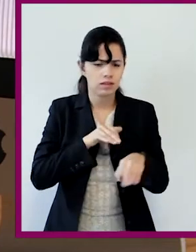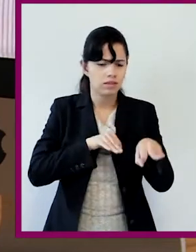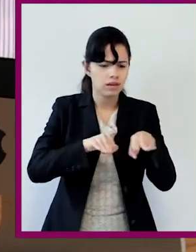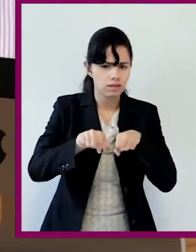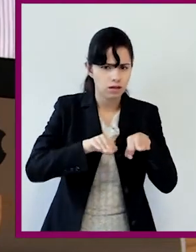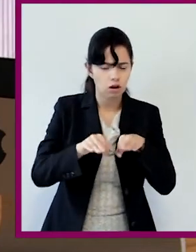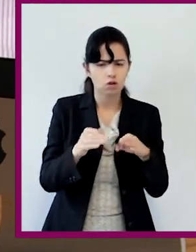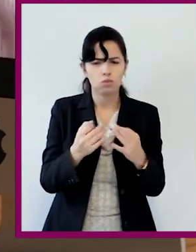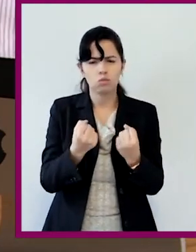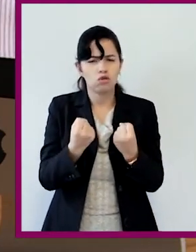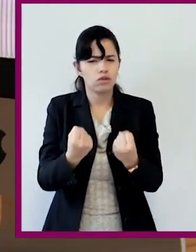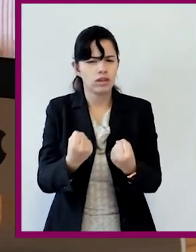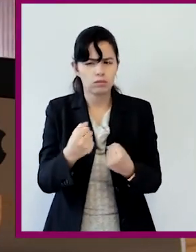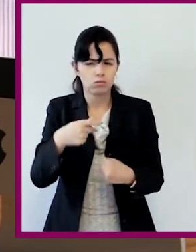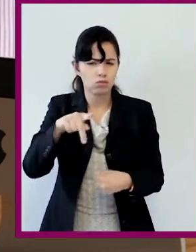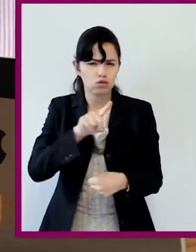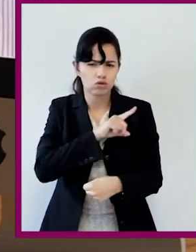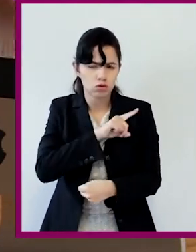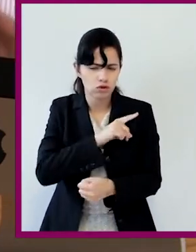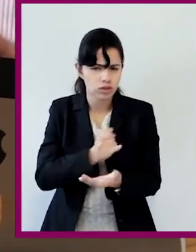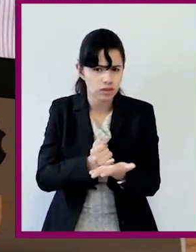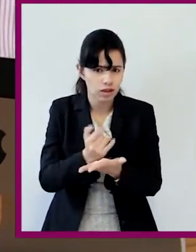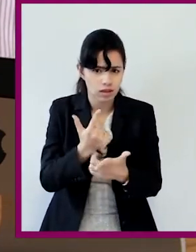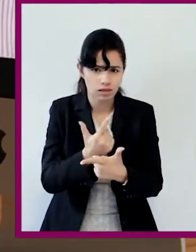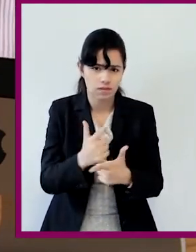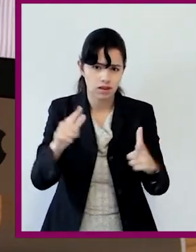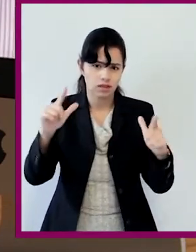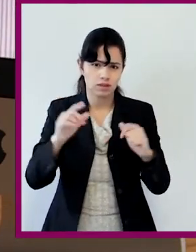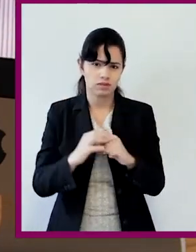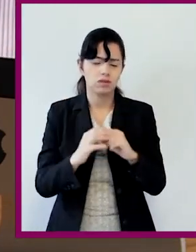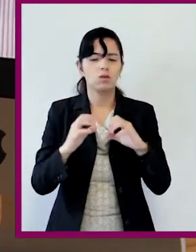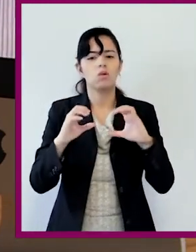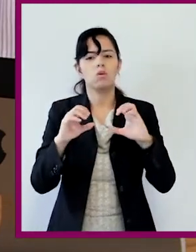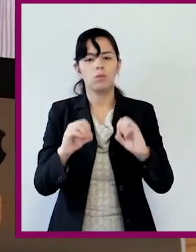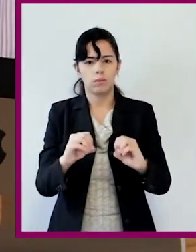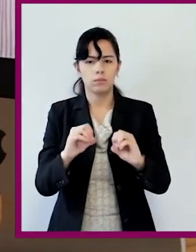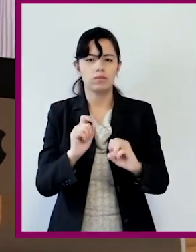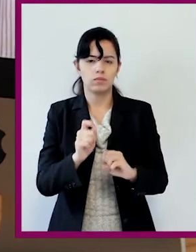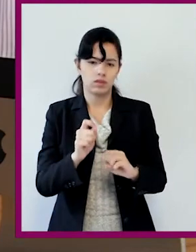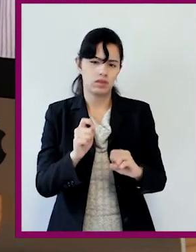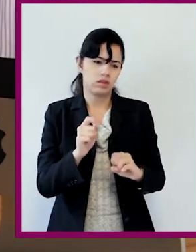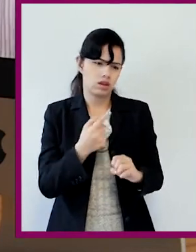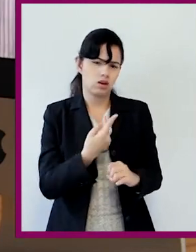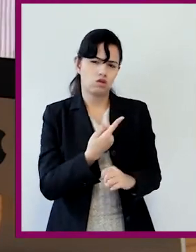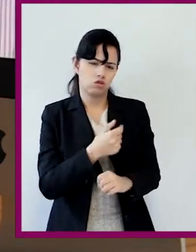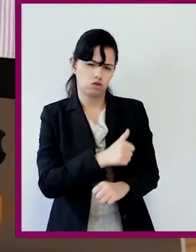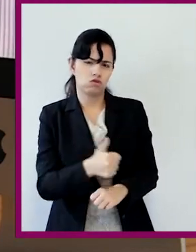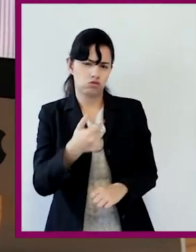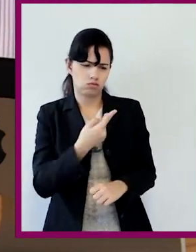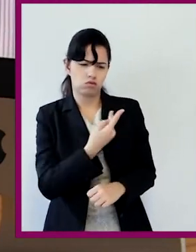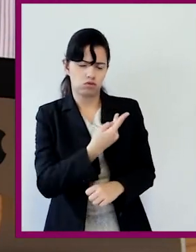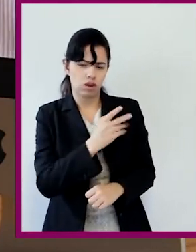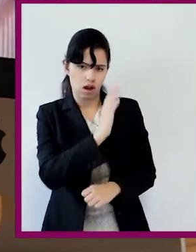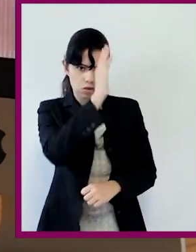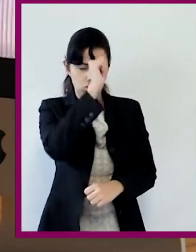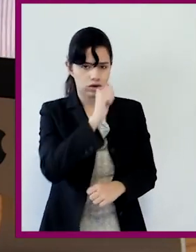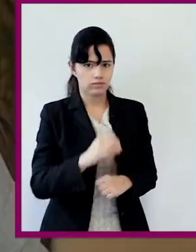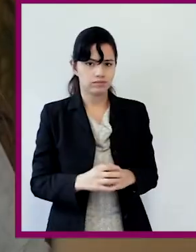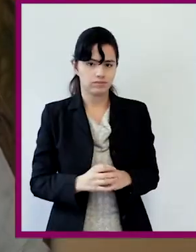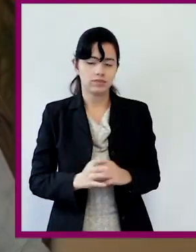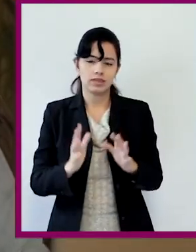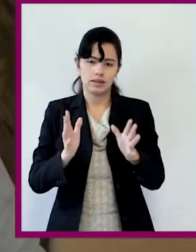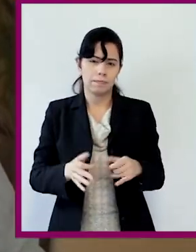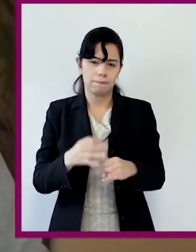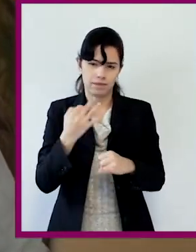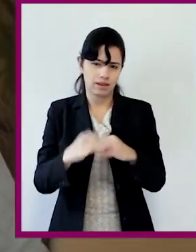tener poder, para determinarse a sí mismas con libertad o en todo caso en acuerdo con su pareja. Pues ya